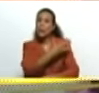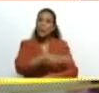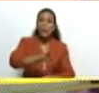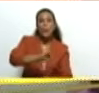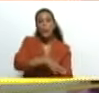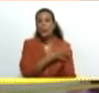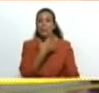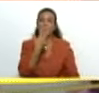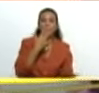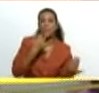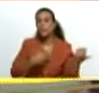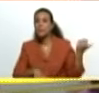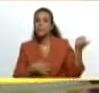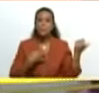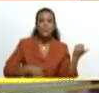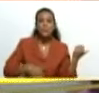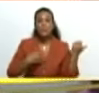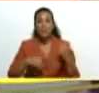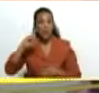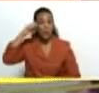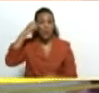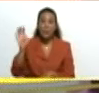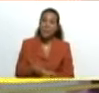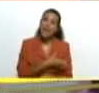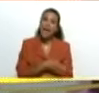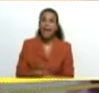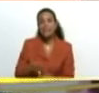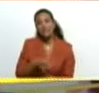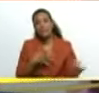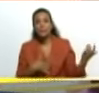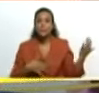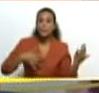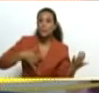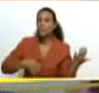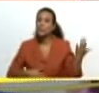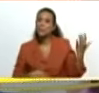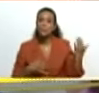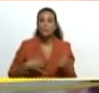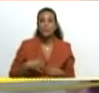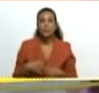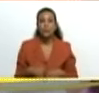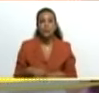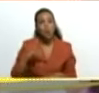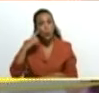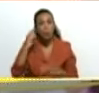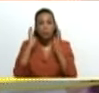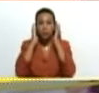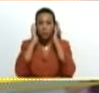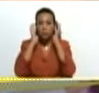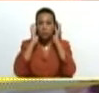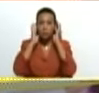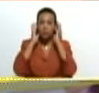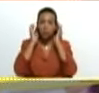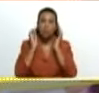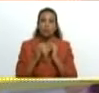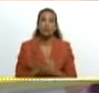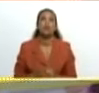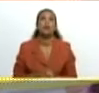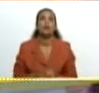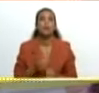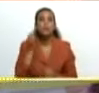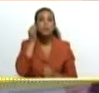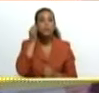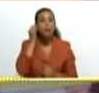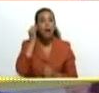Y yo recordando una canción compuesta por Rafael Salazar en el año